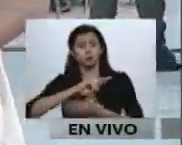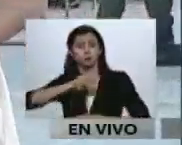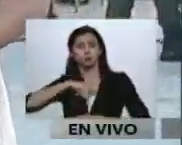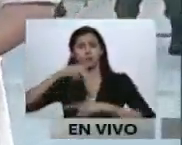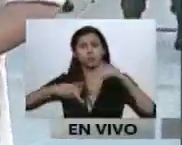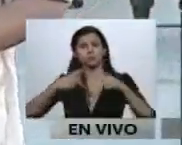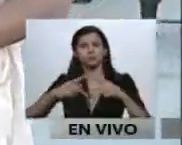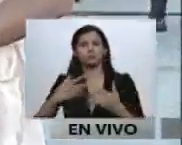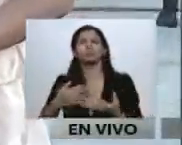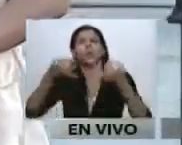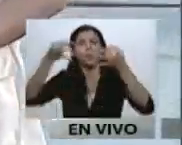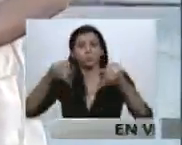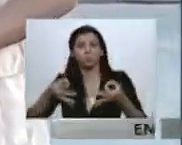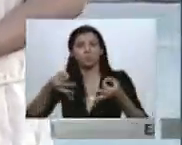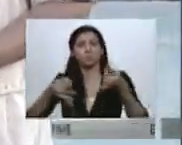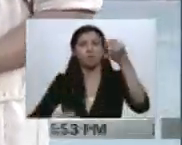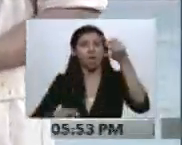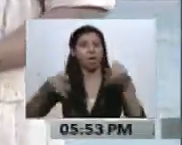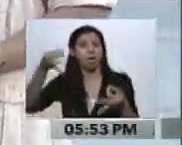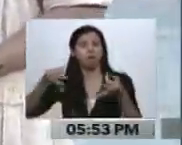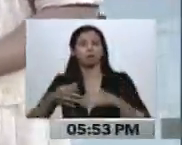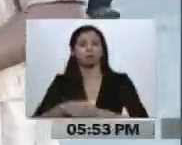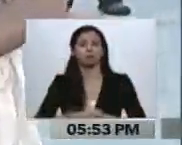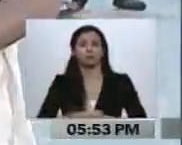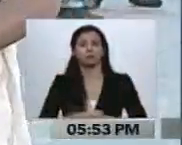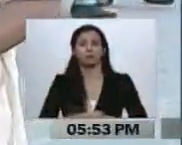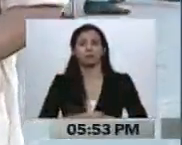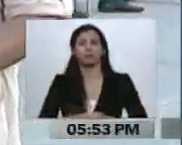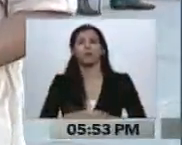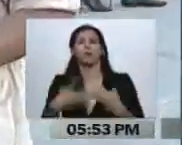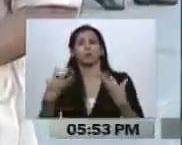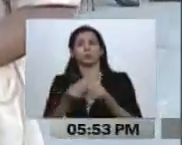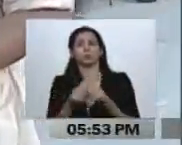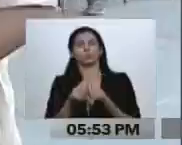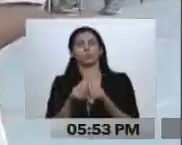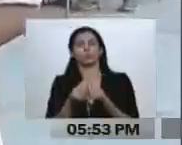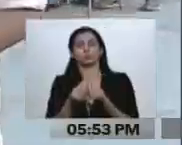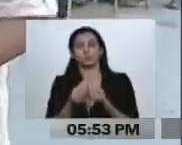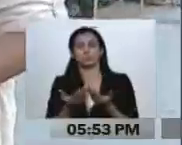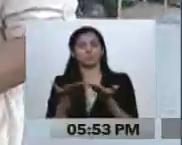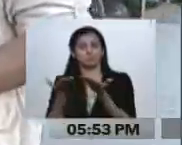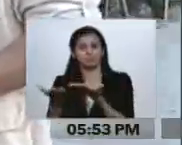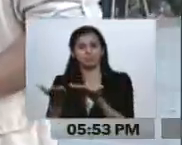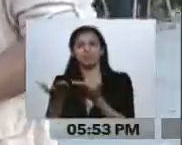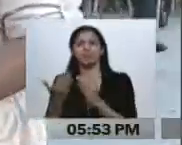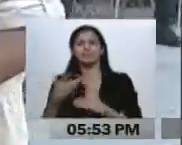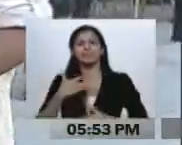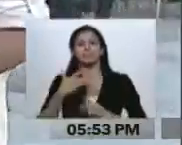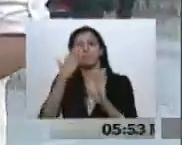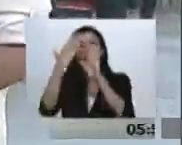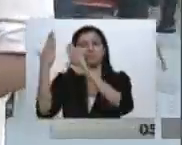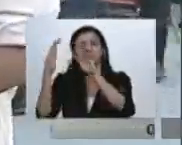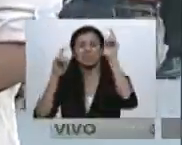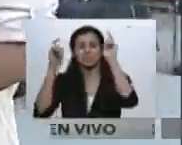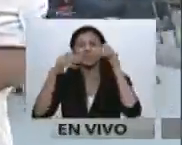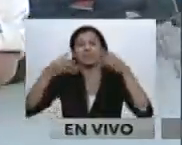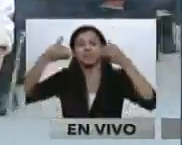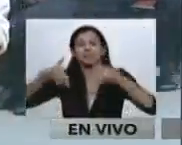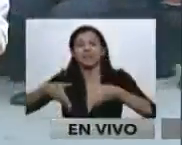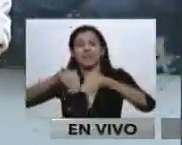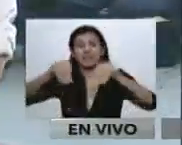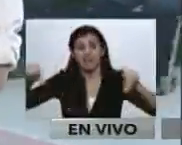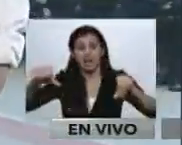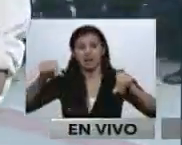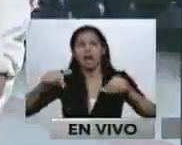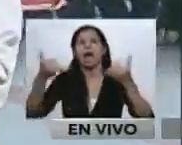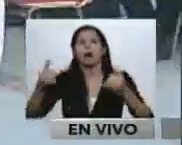en justicia sororal. Por eso, junto a la presencia sembrada del presidente Chávez en nuestra tierra, le presentamos